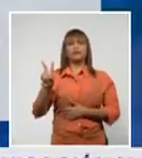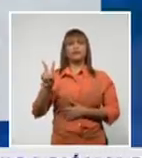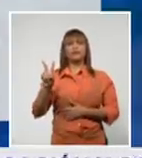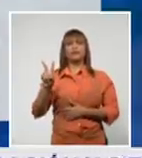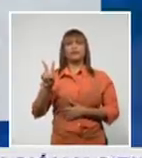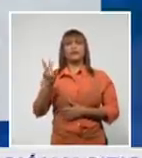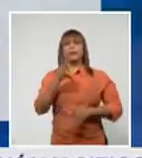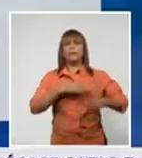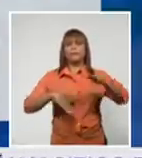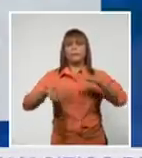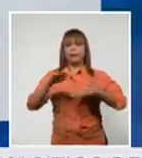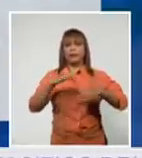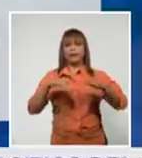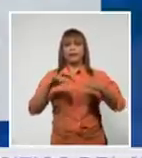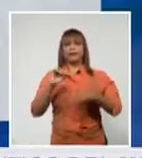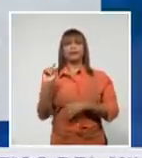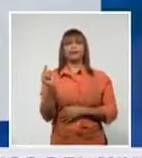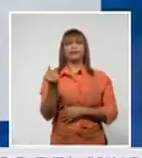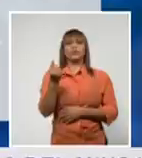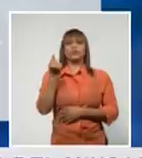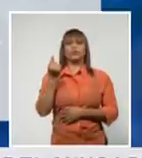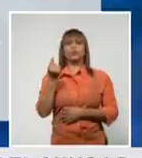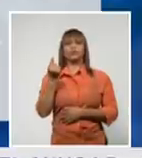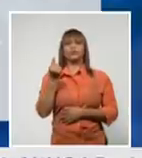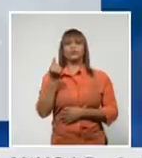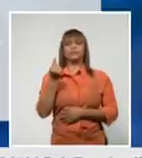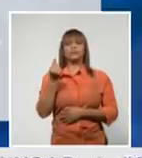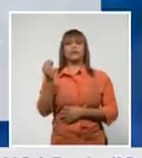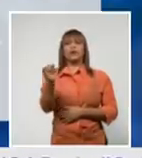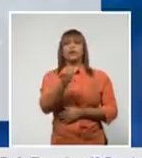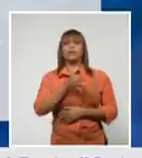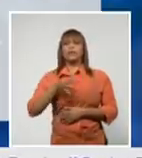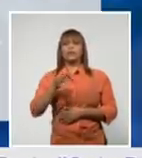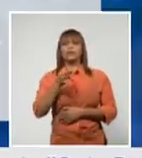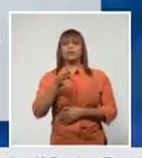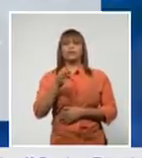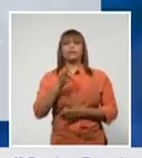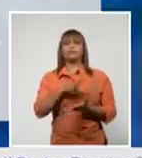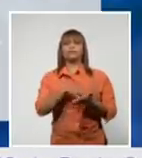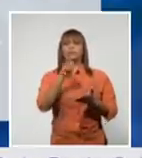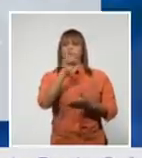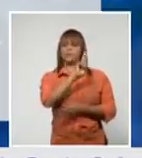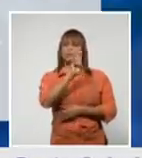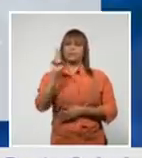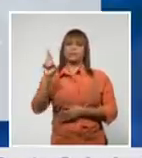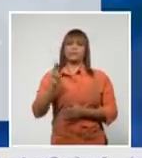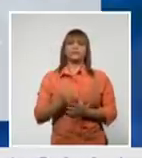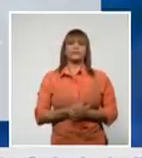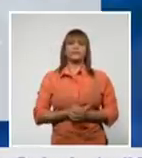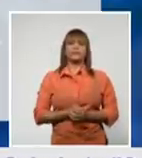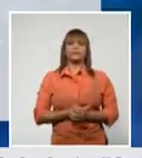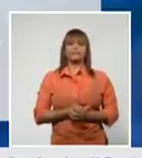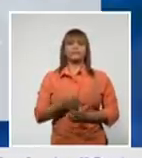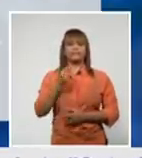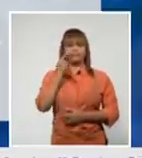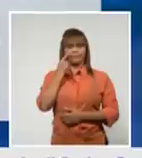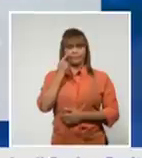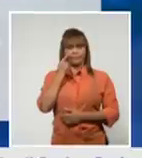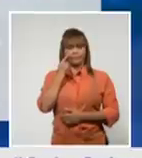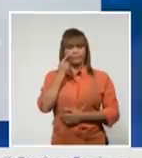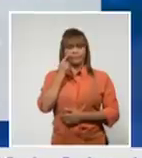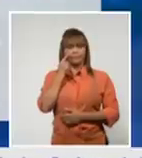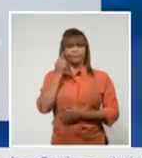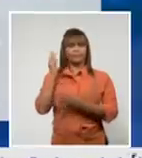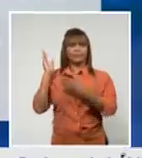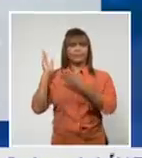Playa y 1 del municipio Plaza de la Revolución. Se dan cuenta que